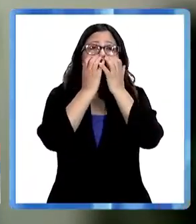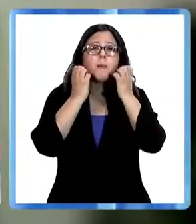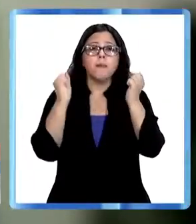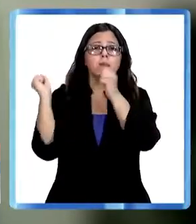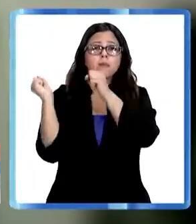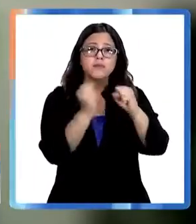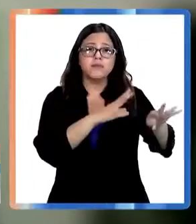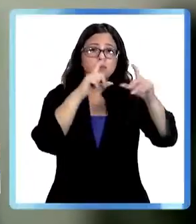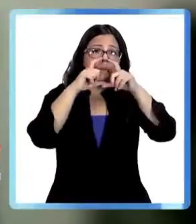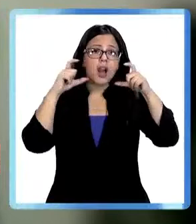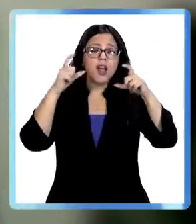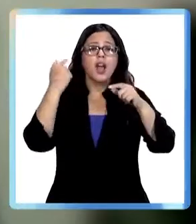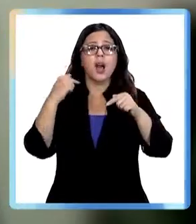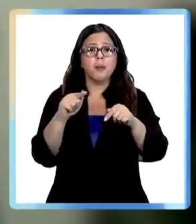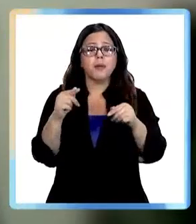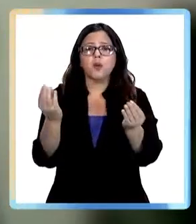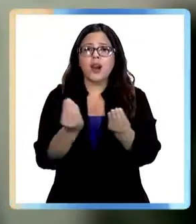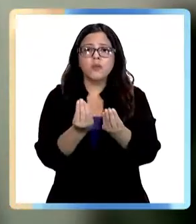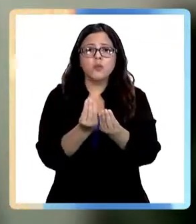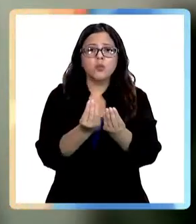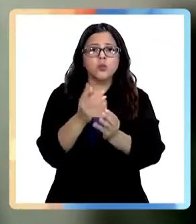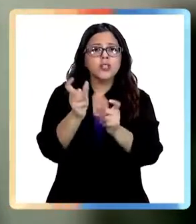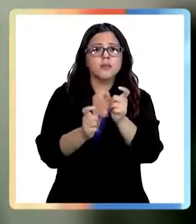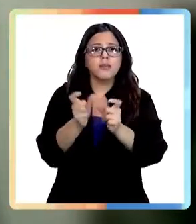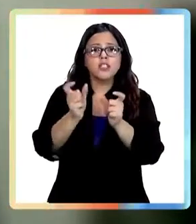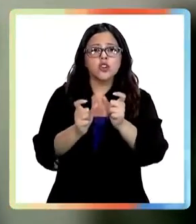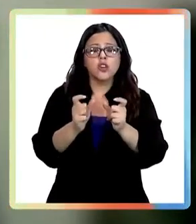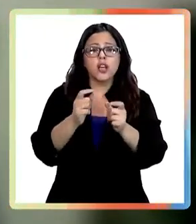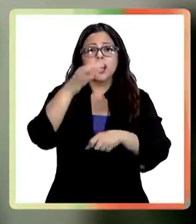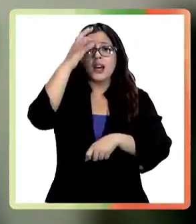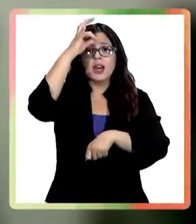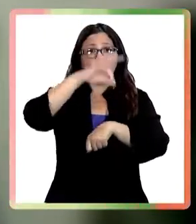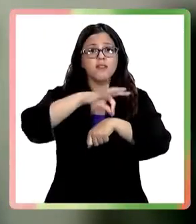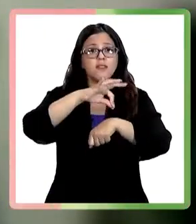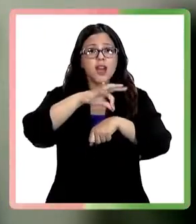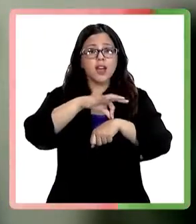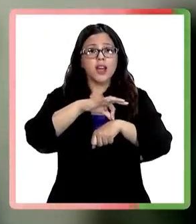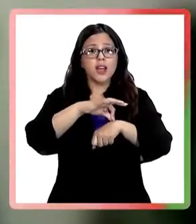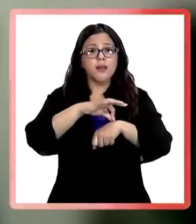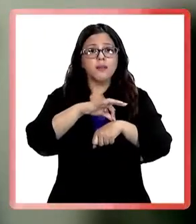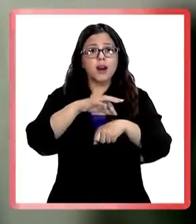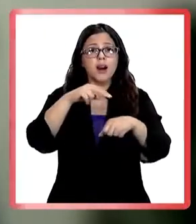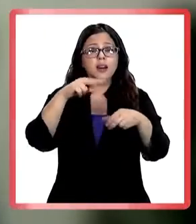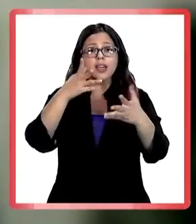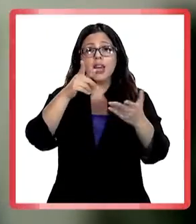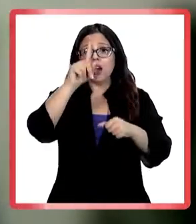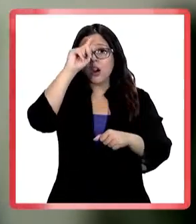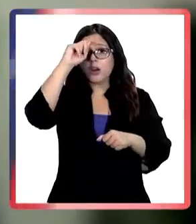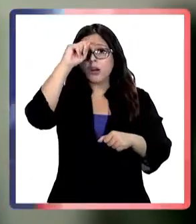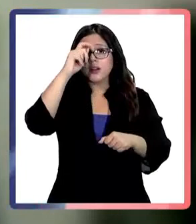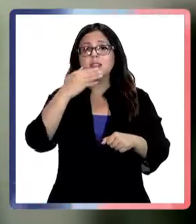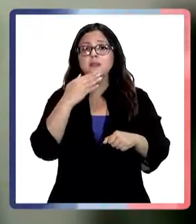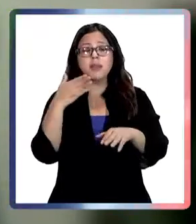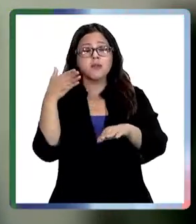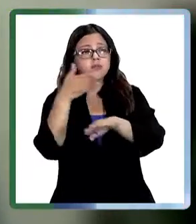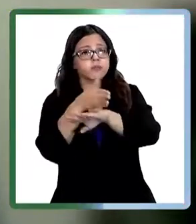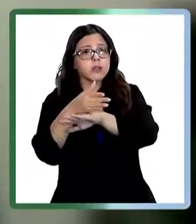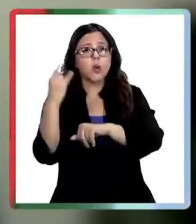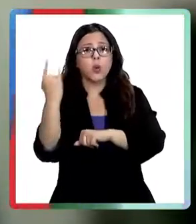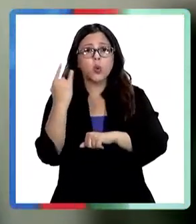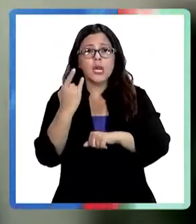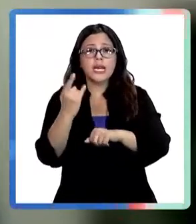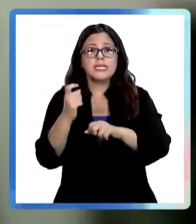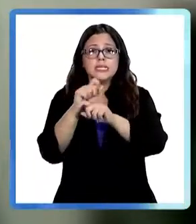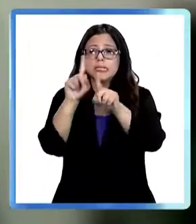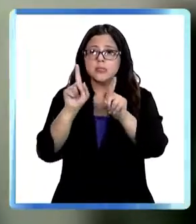mascarilla, pero estamos con alta demanda hospitalaria y sobre todo alta demanda ambulatoria. En las urgencias y en las consultas